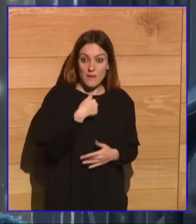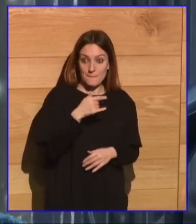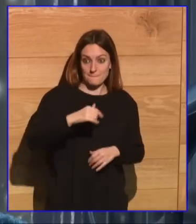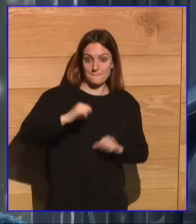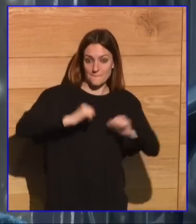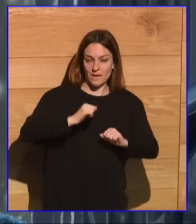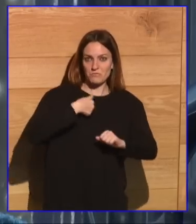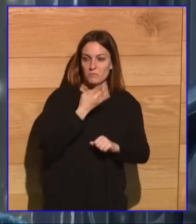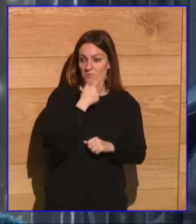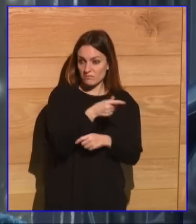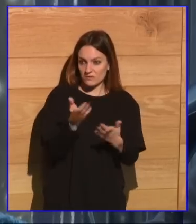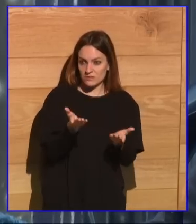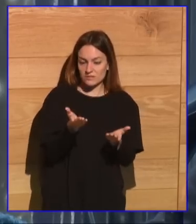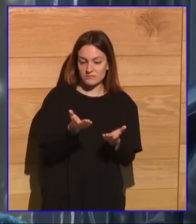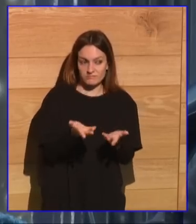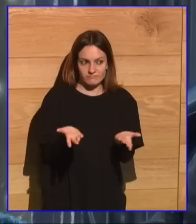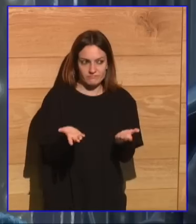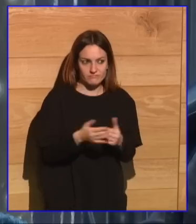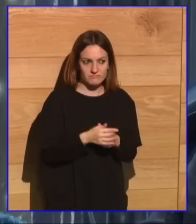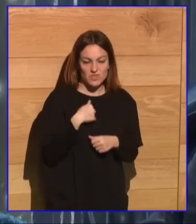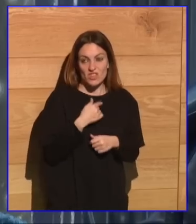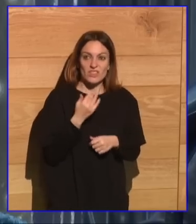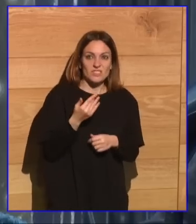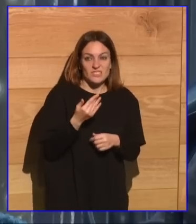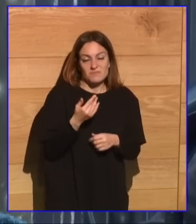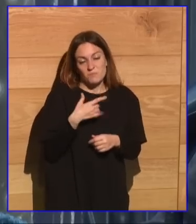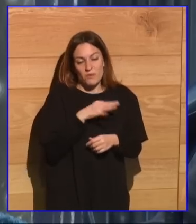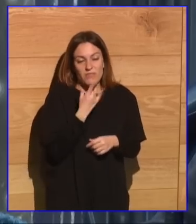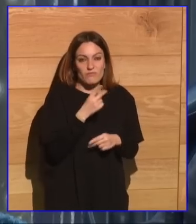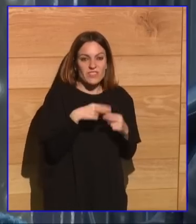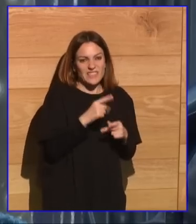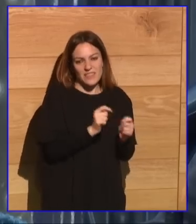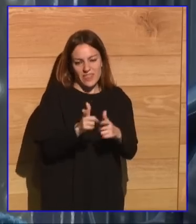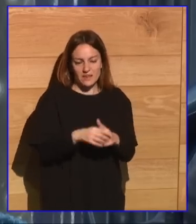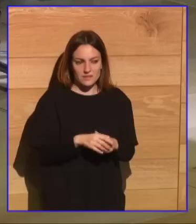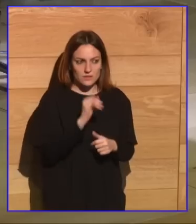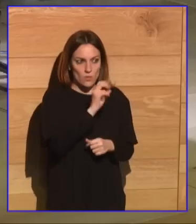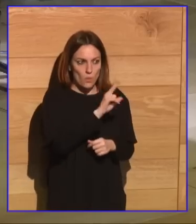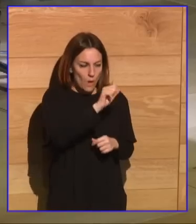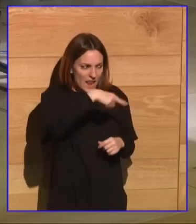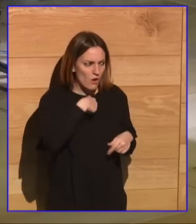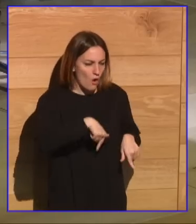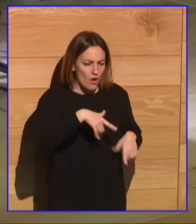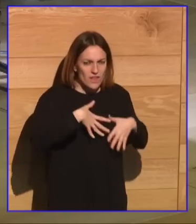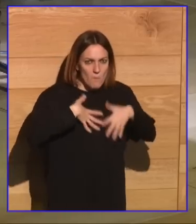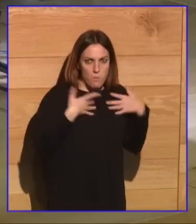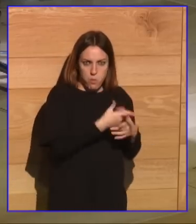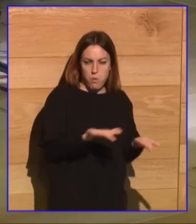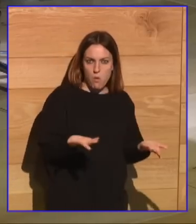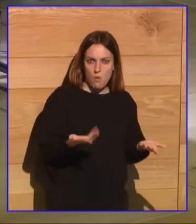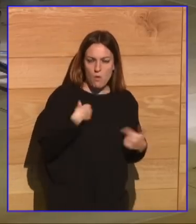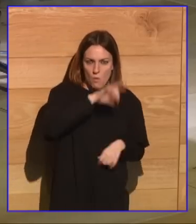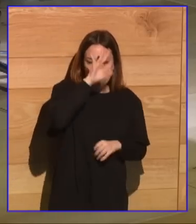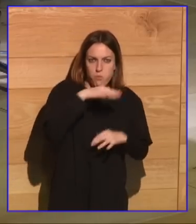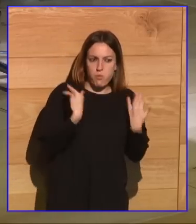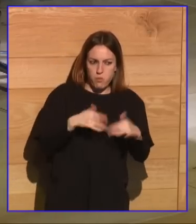Sí, y les pones un taxi, ¿no? Como mucho. Juan, me fascina Bueno. tu cabeza hoy, tío. Me tiene loco. Pues tío, como de no verdad, podemos ¿eh? estar toda